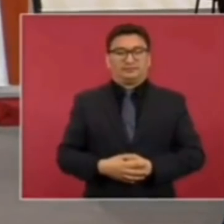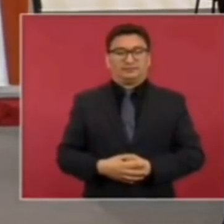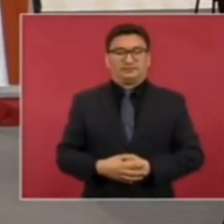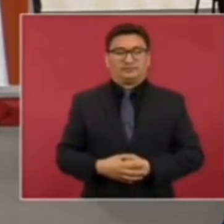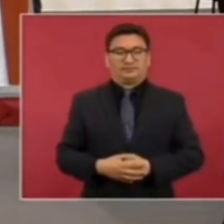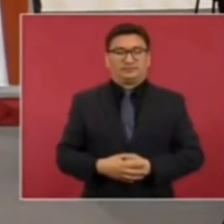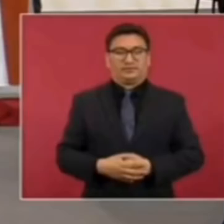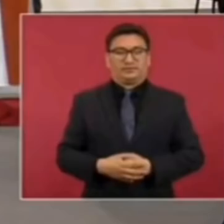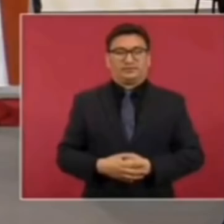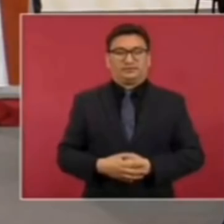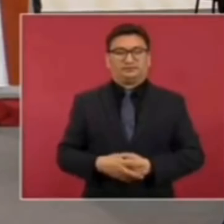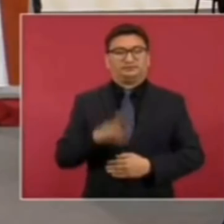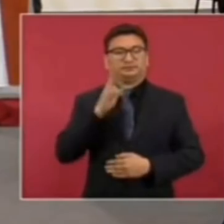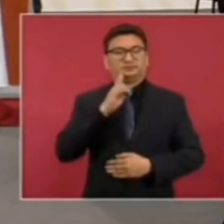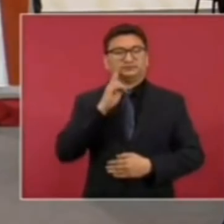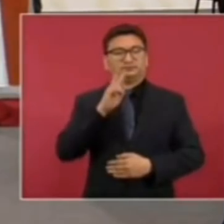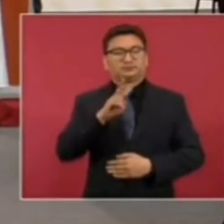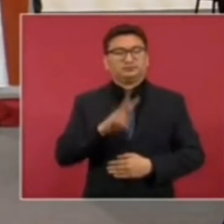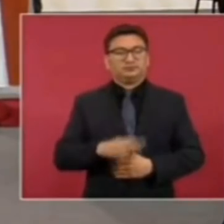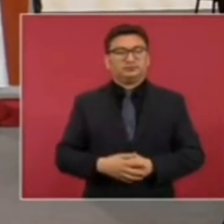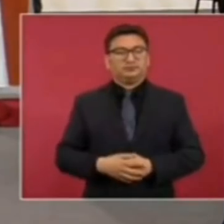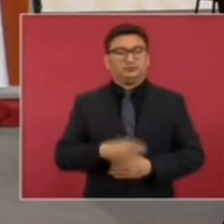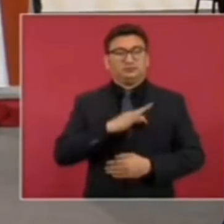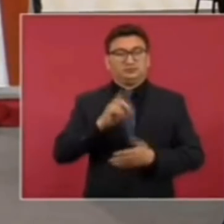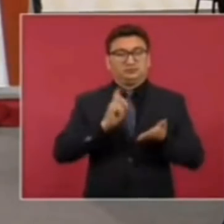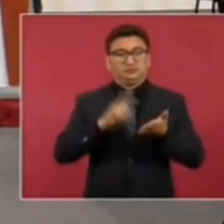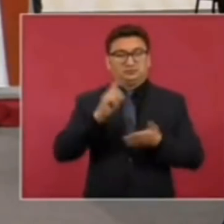A ver si le pones este… ¿sí?